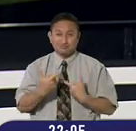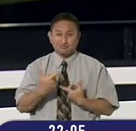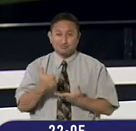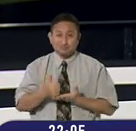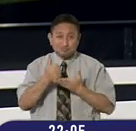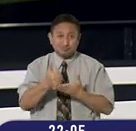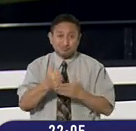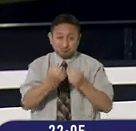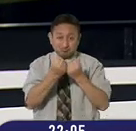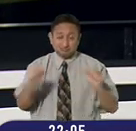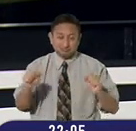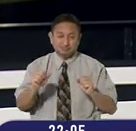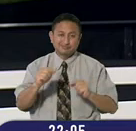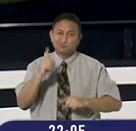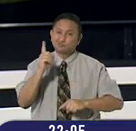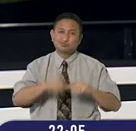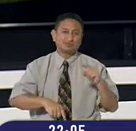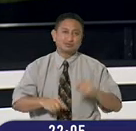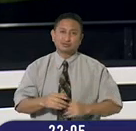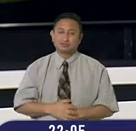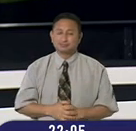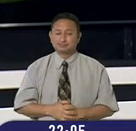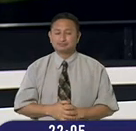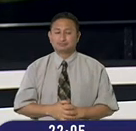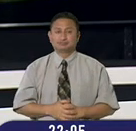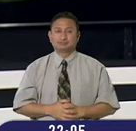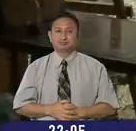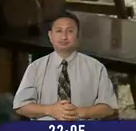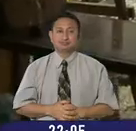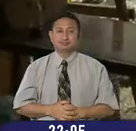nada para salvar a los vecinos de la correntada.